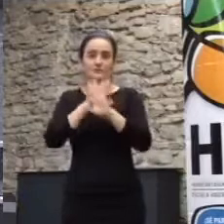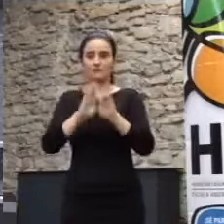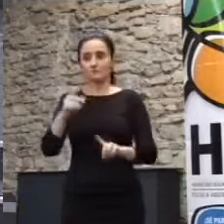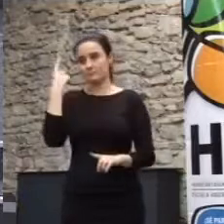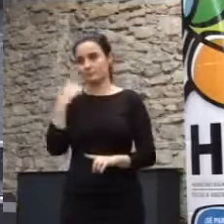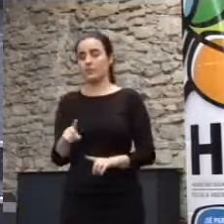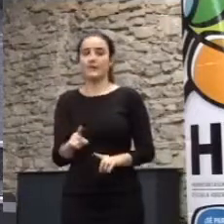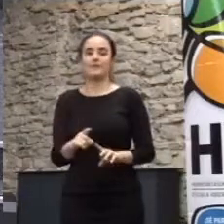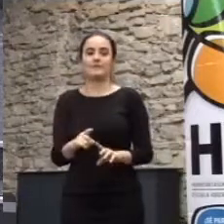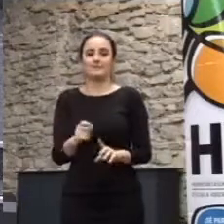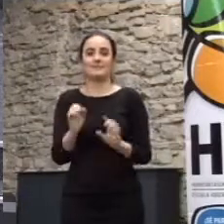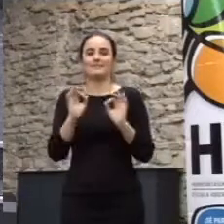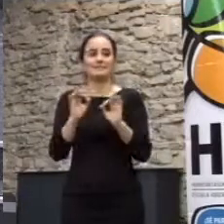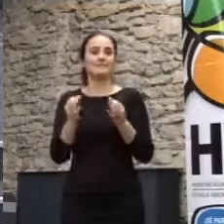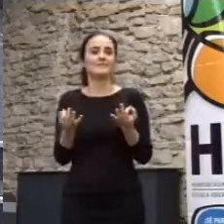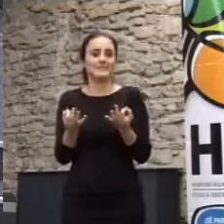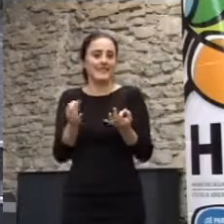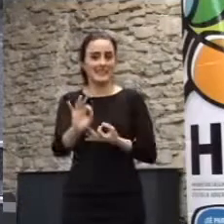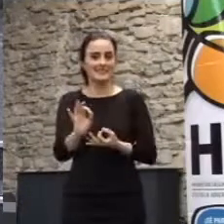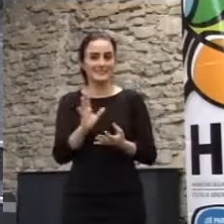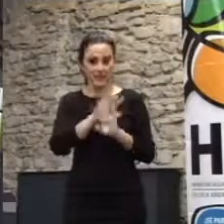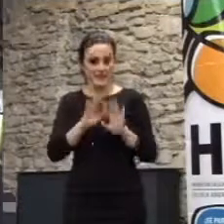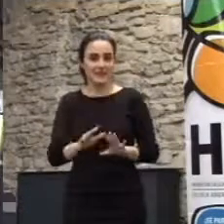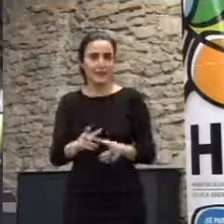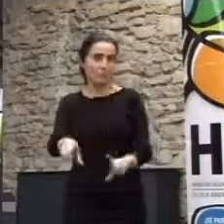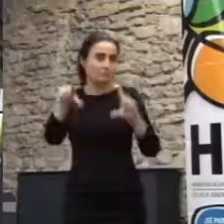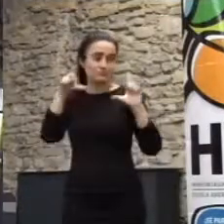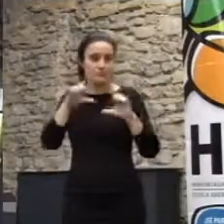somos, consciente de lo que son, ¿no? Y de lo que dan de sí.